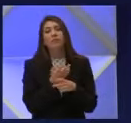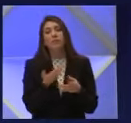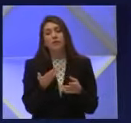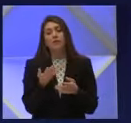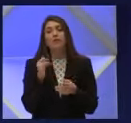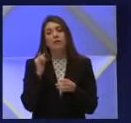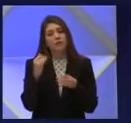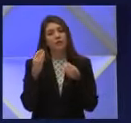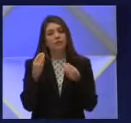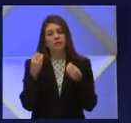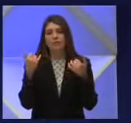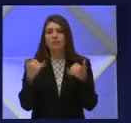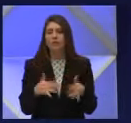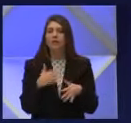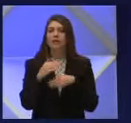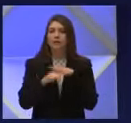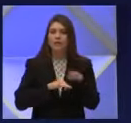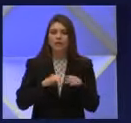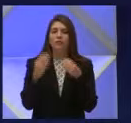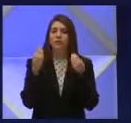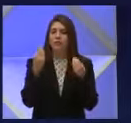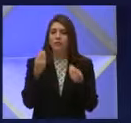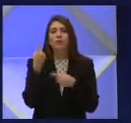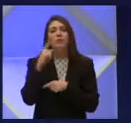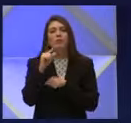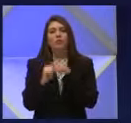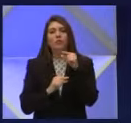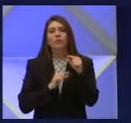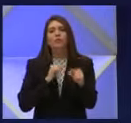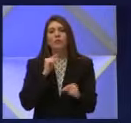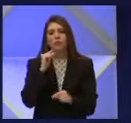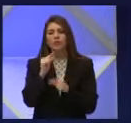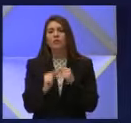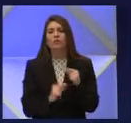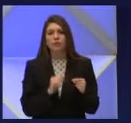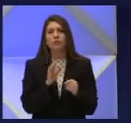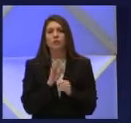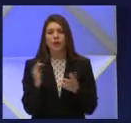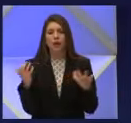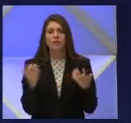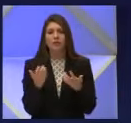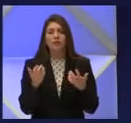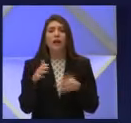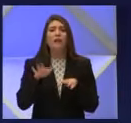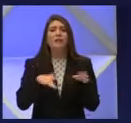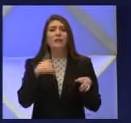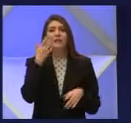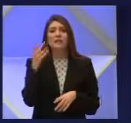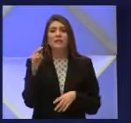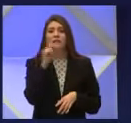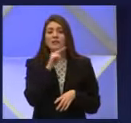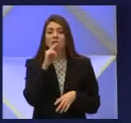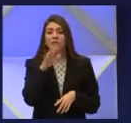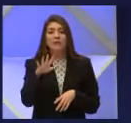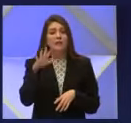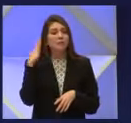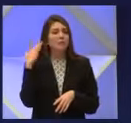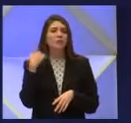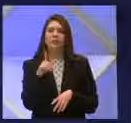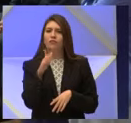a veces queremos que todo suceda muy rápido pero la realidad es que